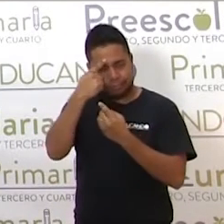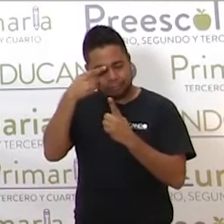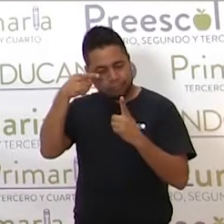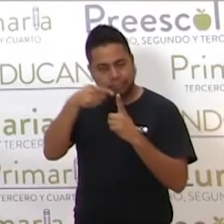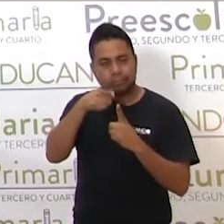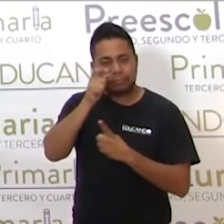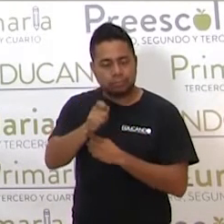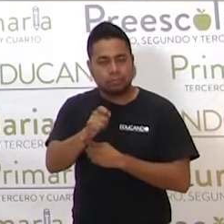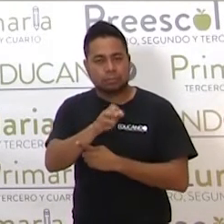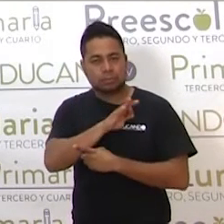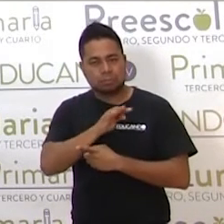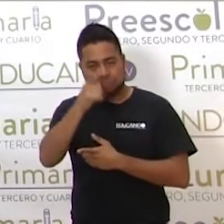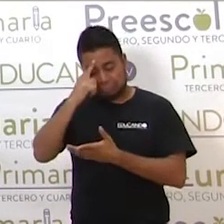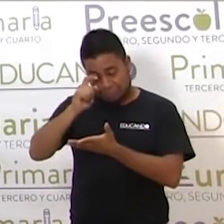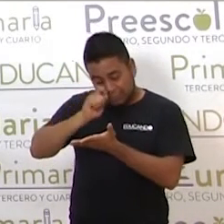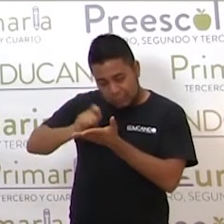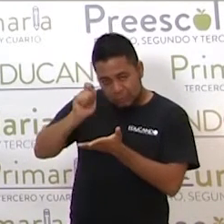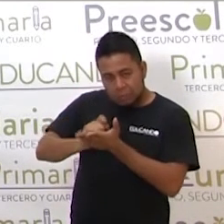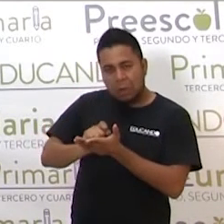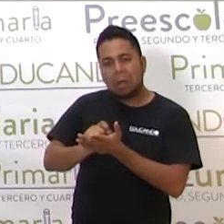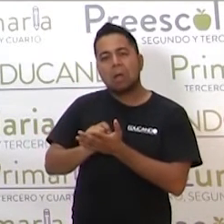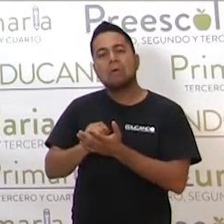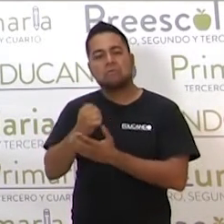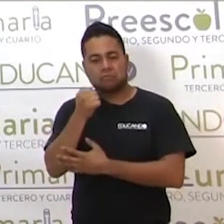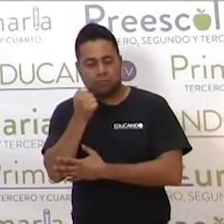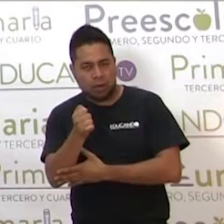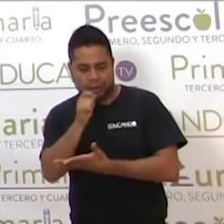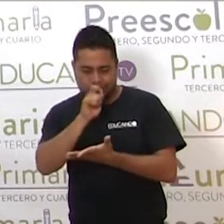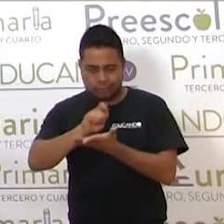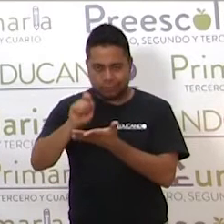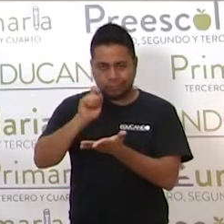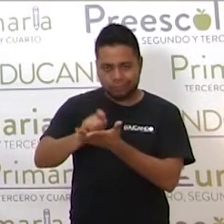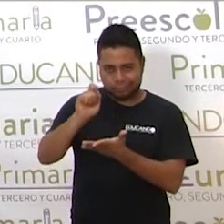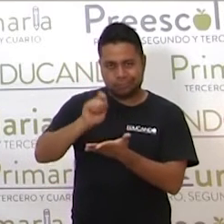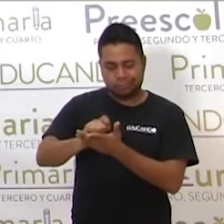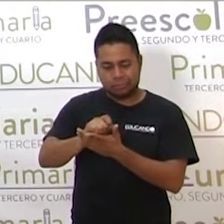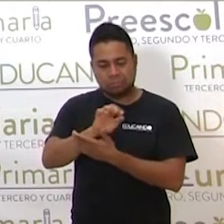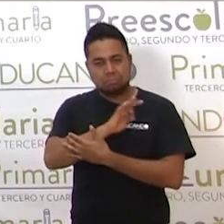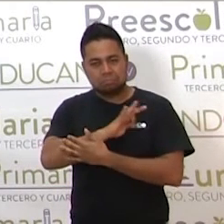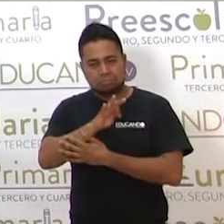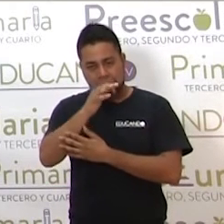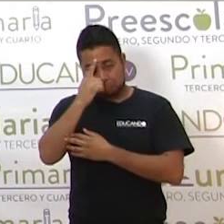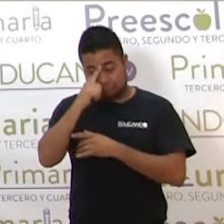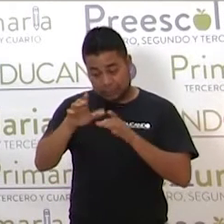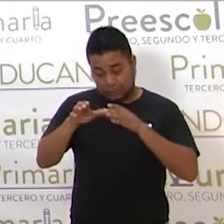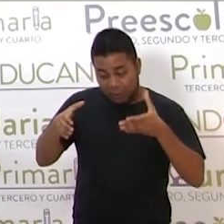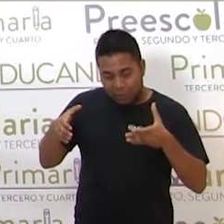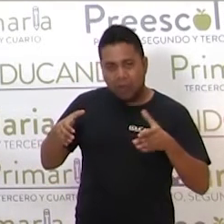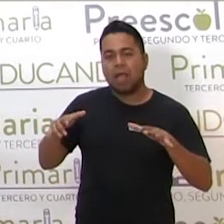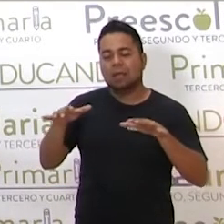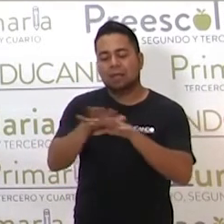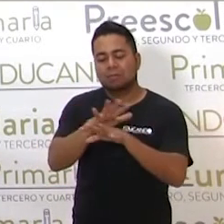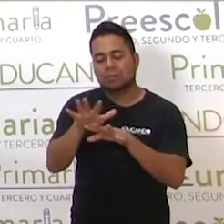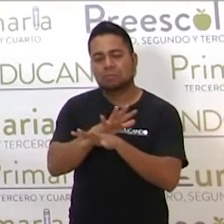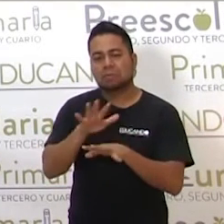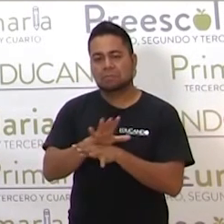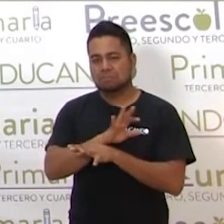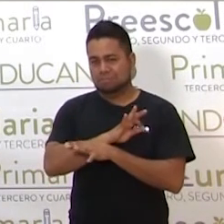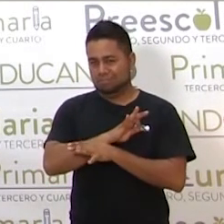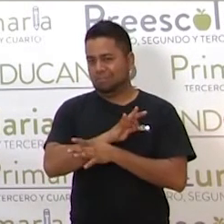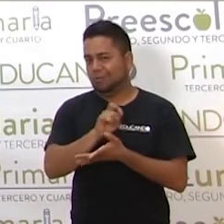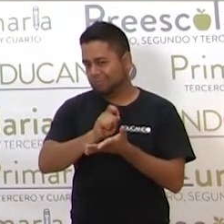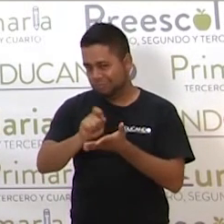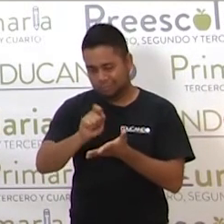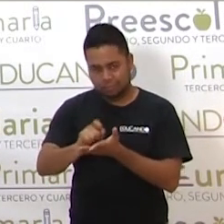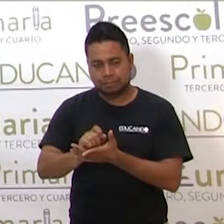su proceso de escritura creativa al momento que ustedes modifiquen los aspectos de un